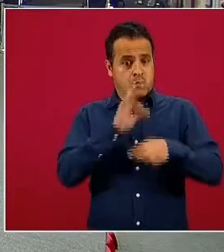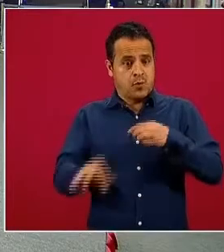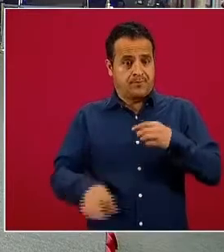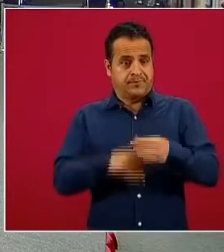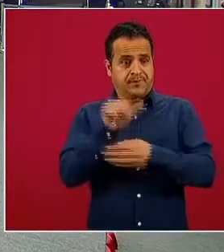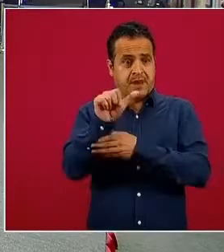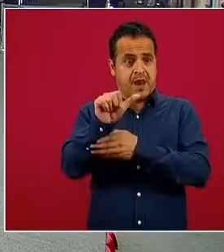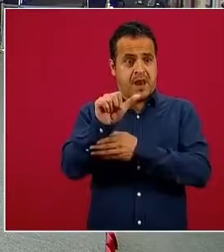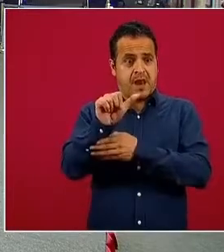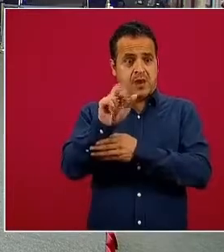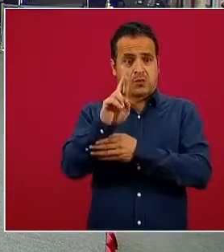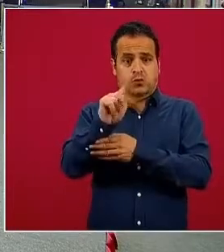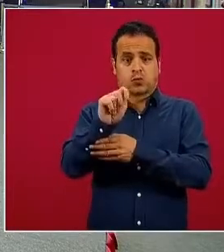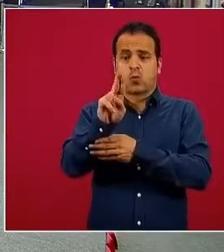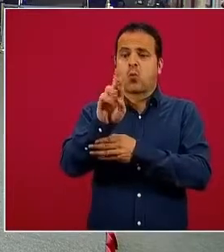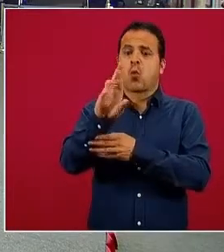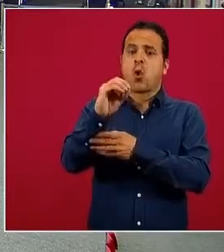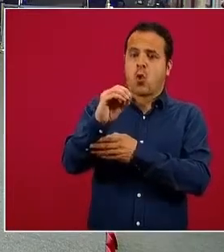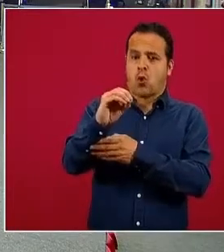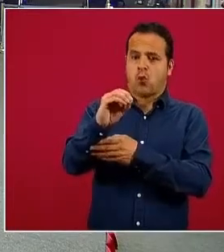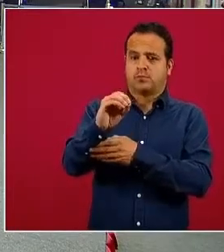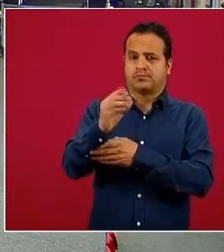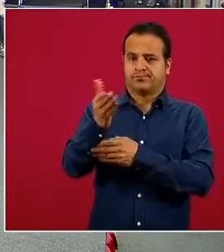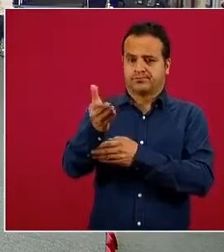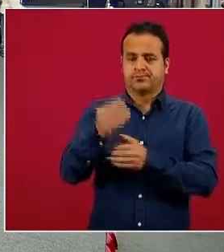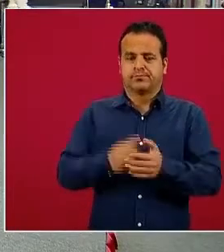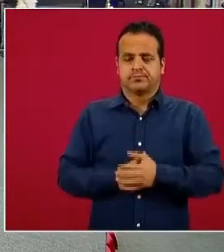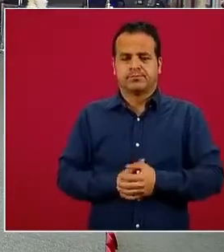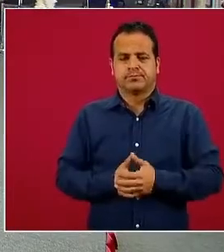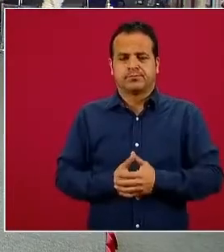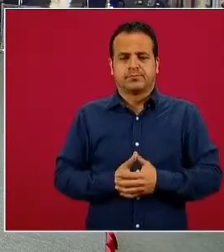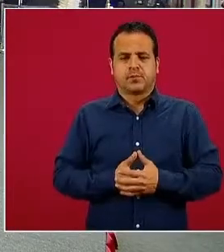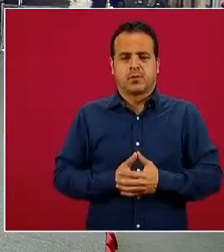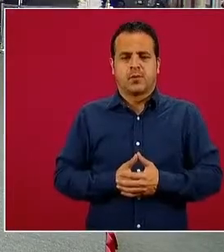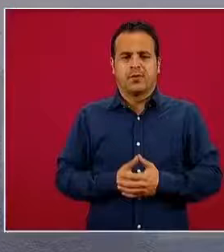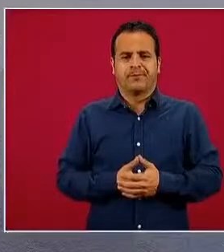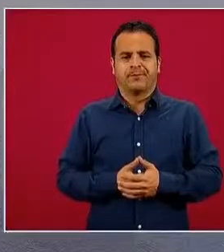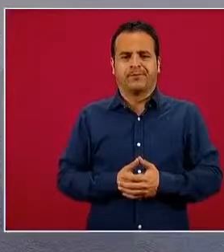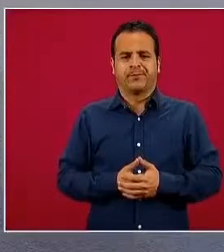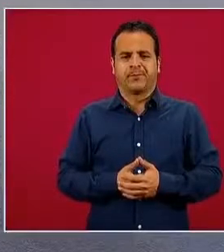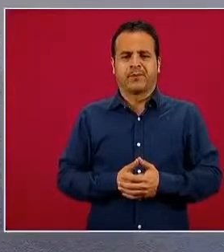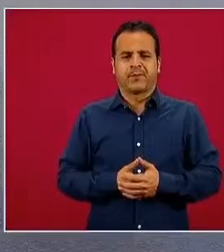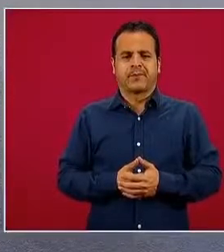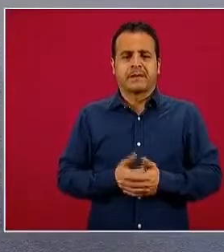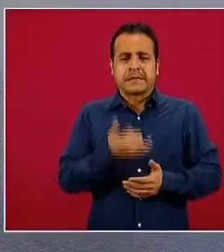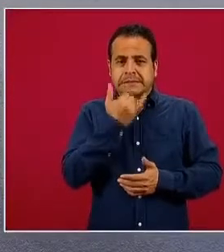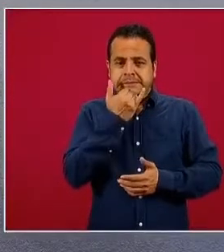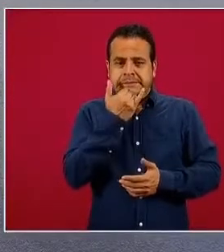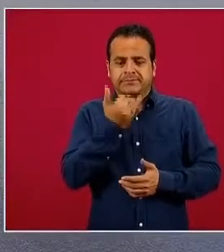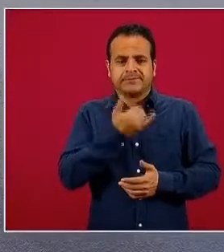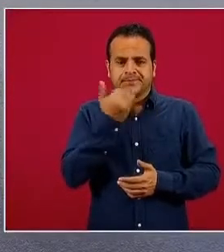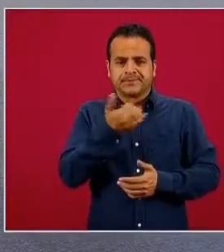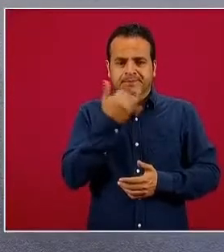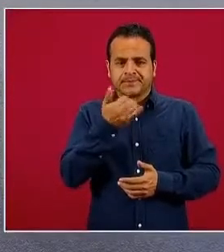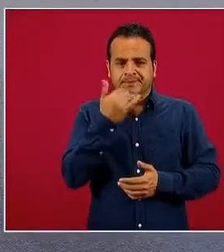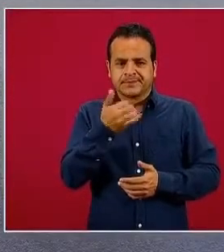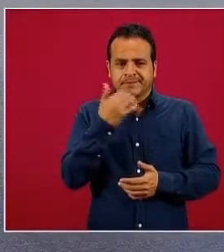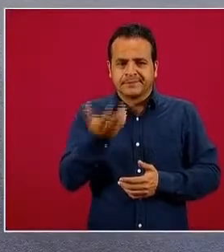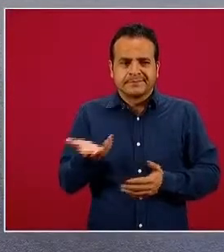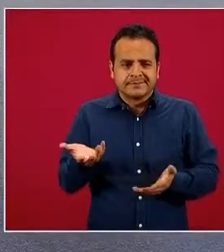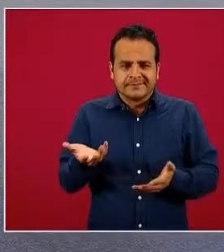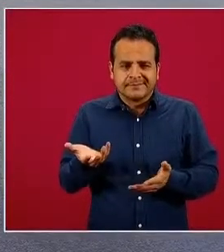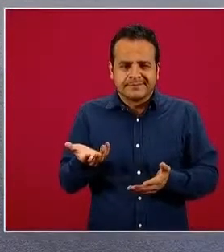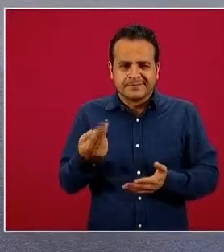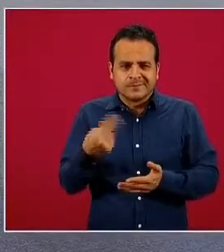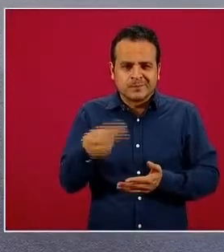pie de página. Mendoza, ya la estoy cambiando. Arturo Contreras, pie de página. Perdón. Gracias. Buenas noches. Con el rebrote